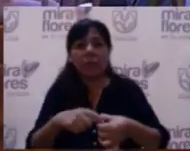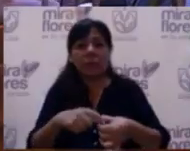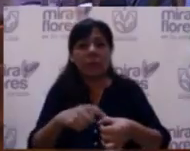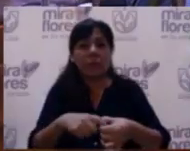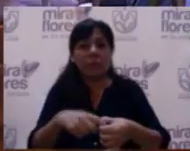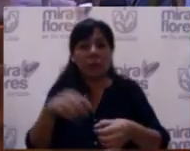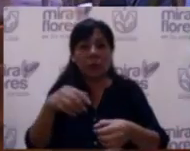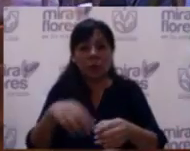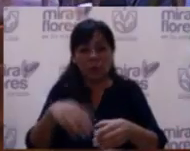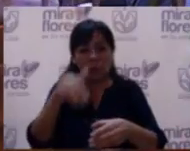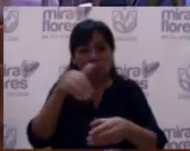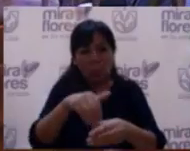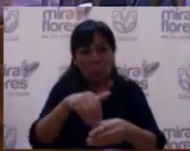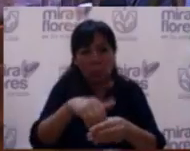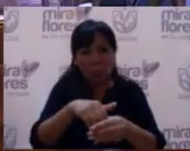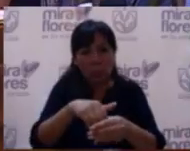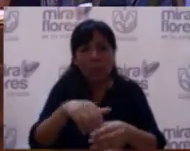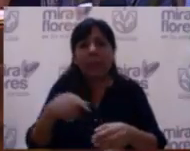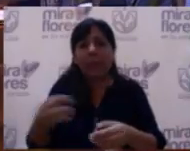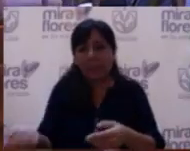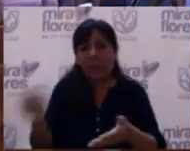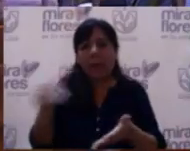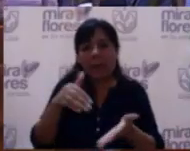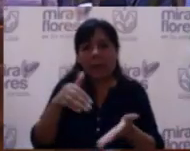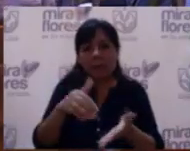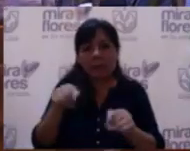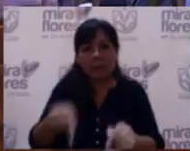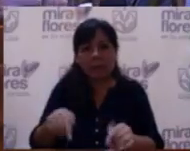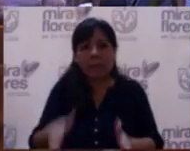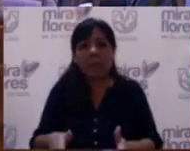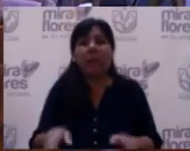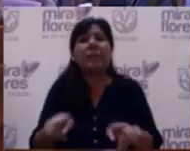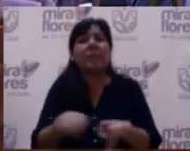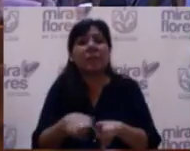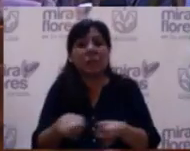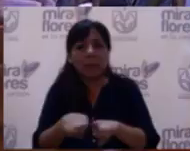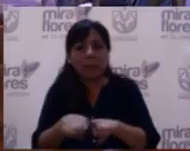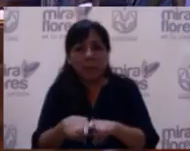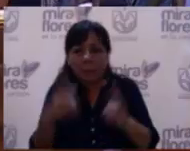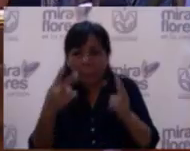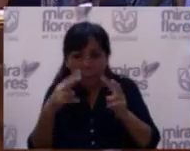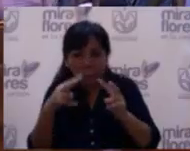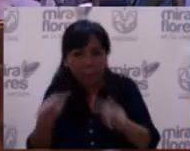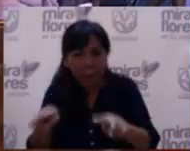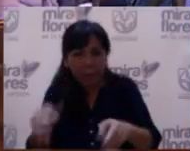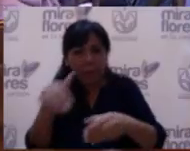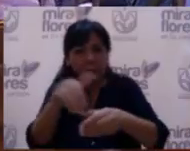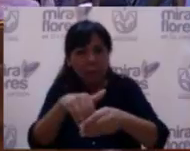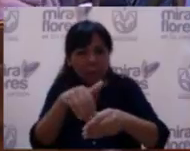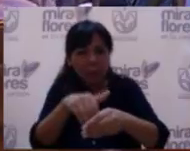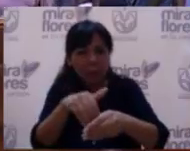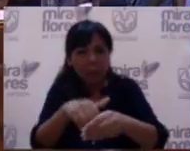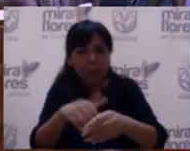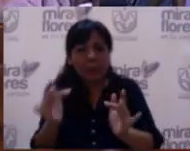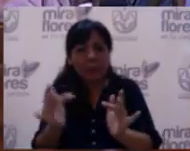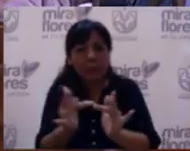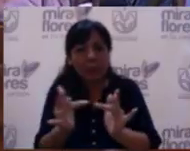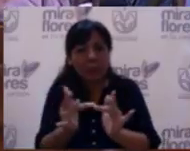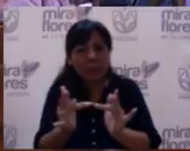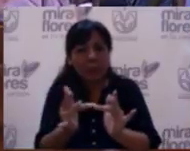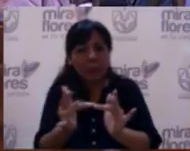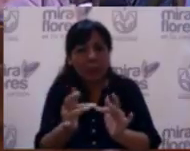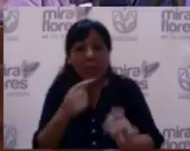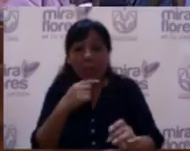presenciales, sino también en los votos, supervise los votos que sean por internet. Esto establece en el reglamento, en el